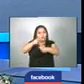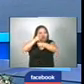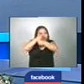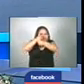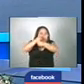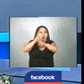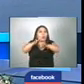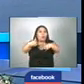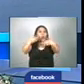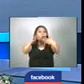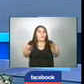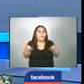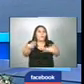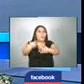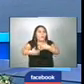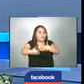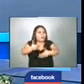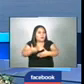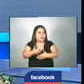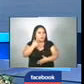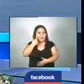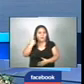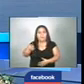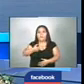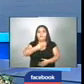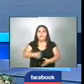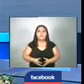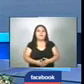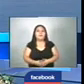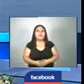registrarán los procedimientos. Veamos más en el informe.